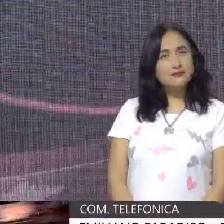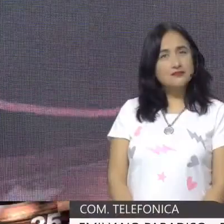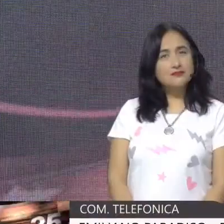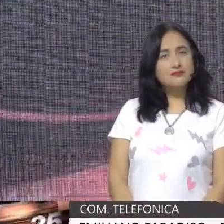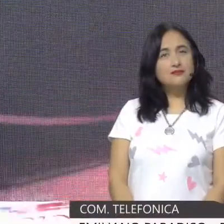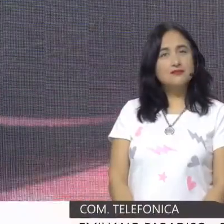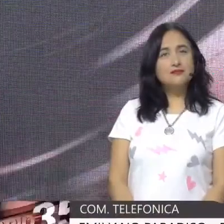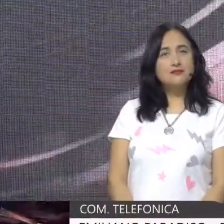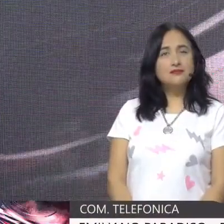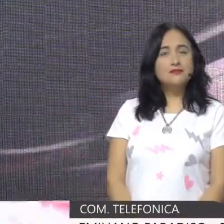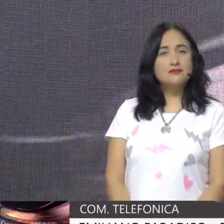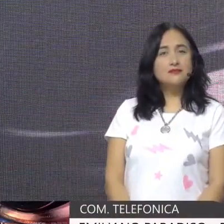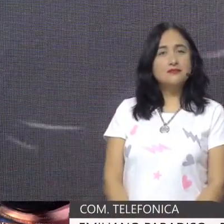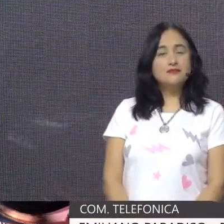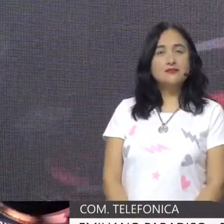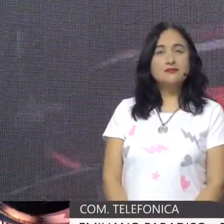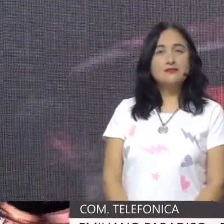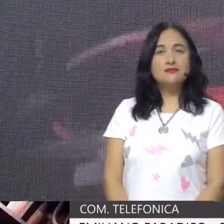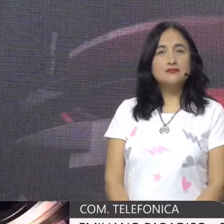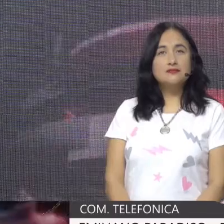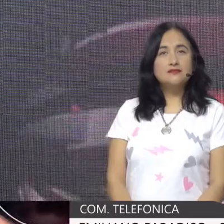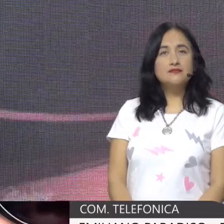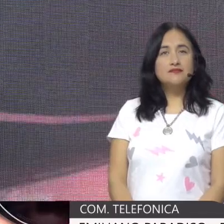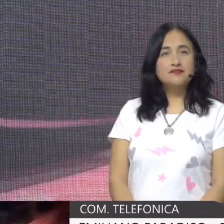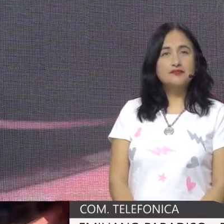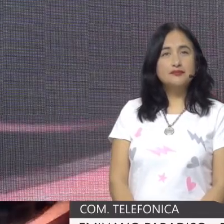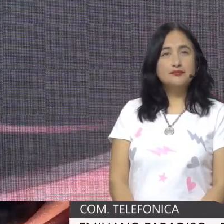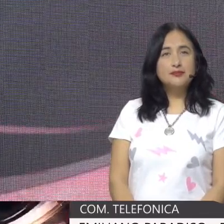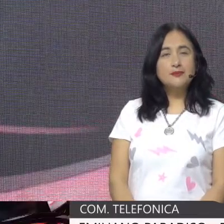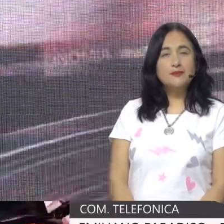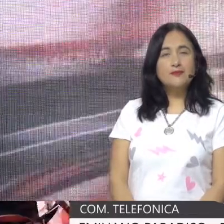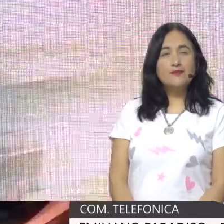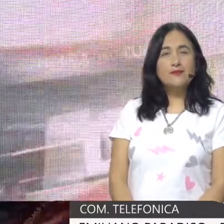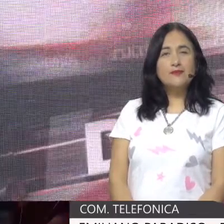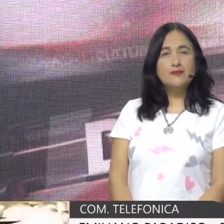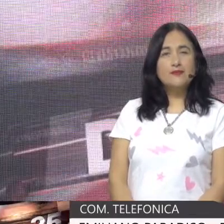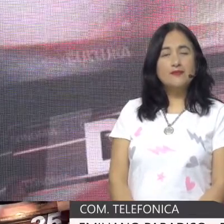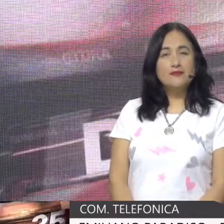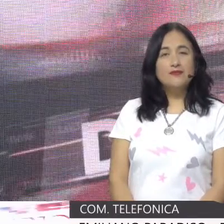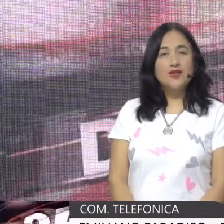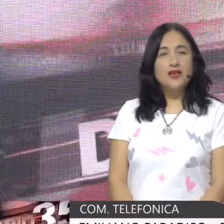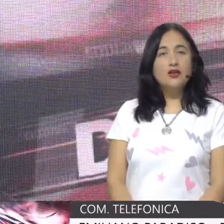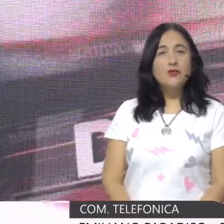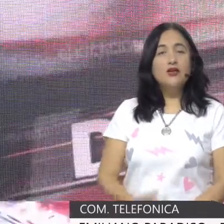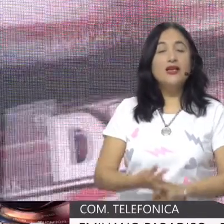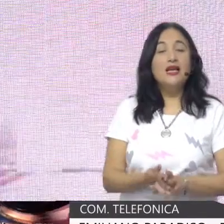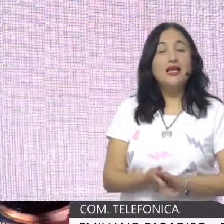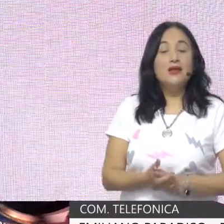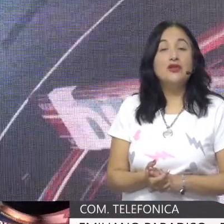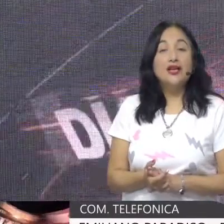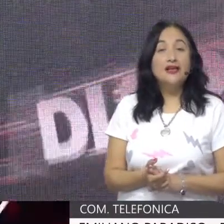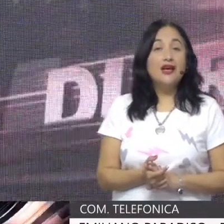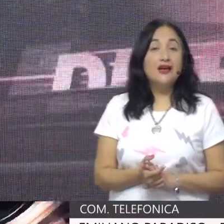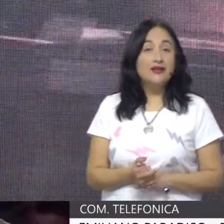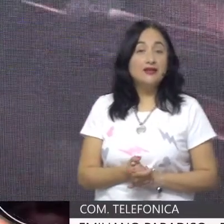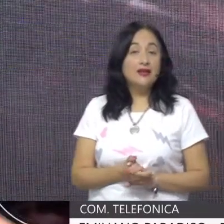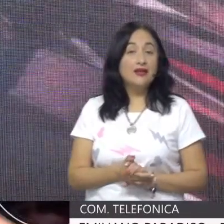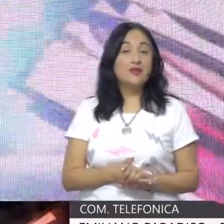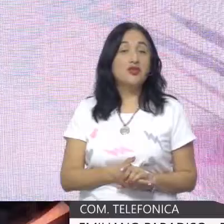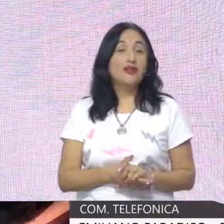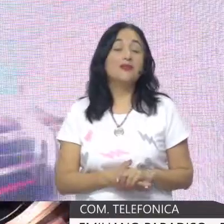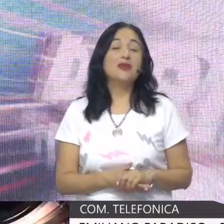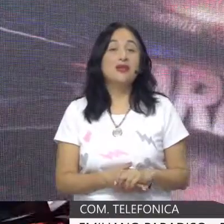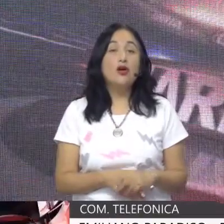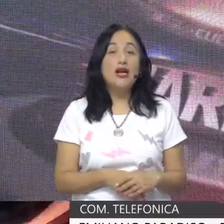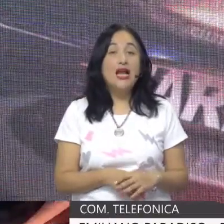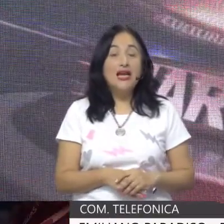bueno, hemos lanzado el periodo de inscripción para la beca de conectividad. Bien, ¿cómo es la modalidad? ¿Es la